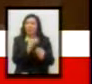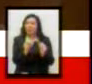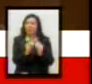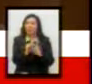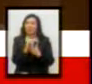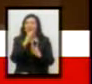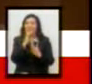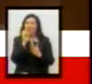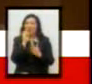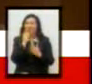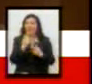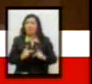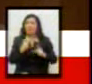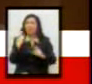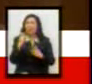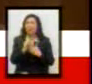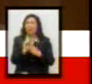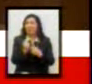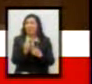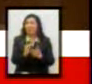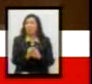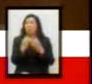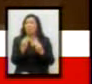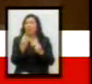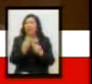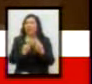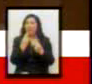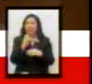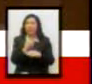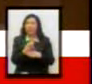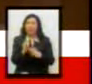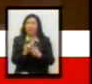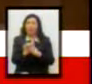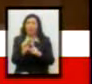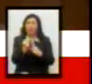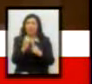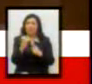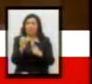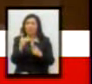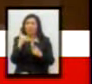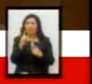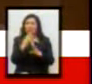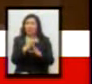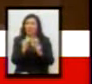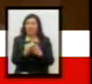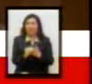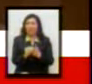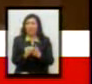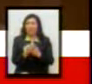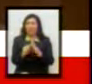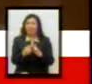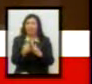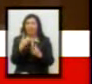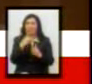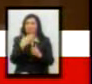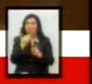participación de las mujeres en la vida política y social, porque reforzará las capacidades de la sociedad civil para la formulación de iniciativas